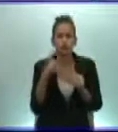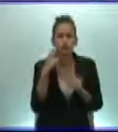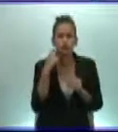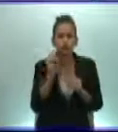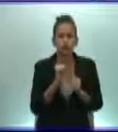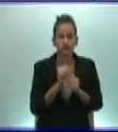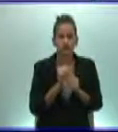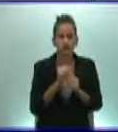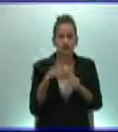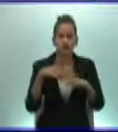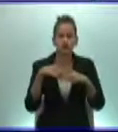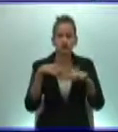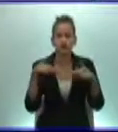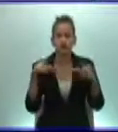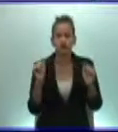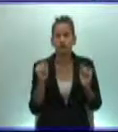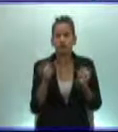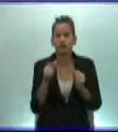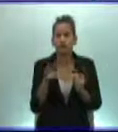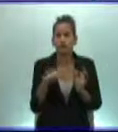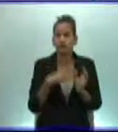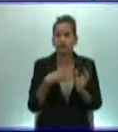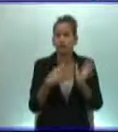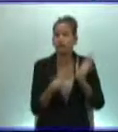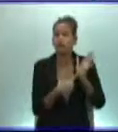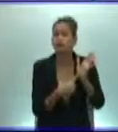los triángulos que tienes que demostrar